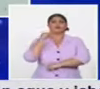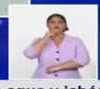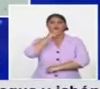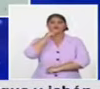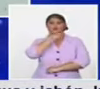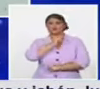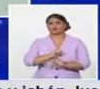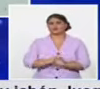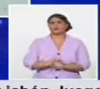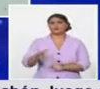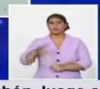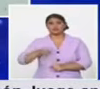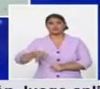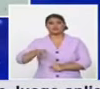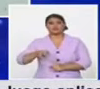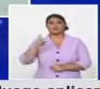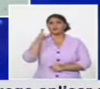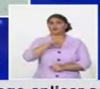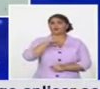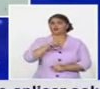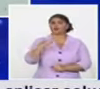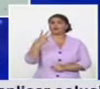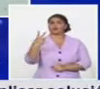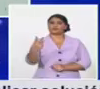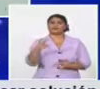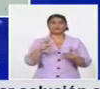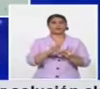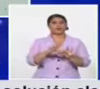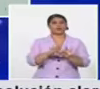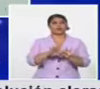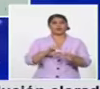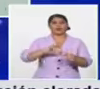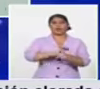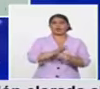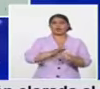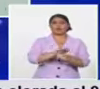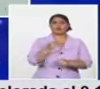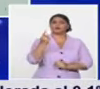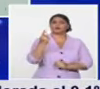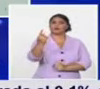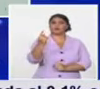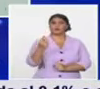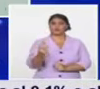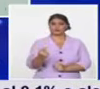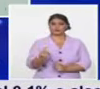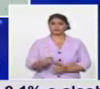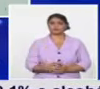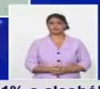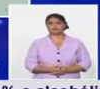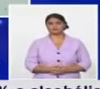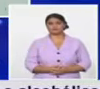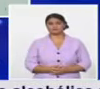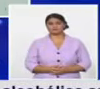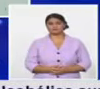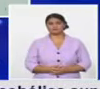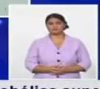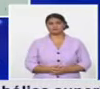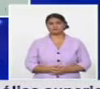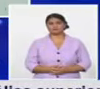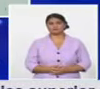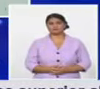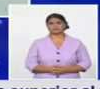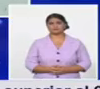Cotorro 2, de Guanabacoa y Arroyo Naranjo, de uno de cada uno. En el caso de